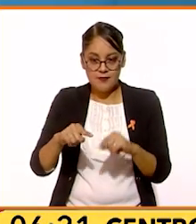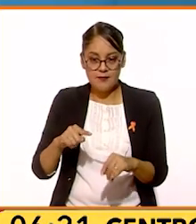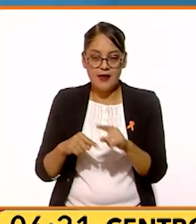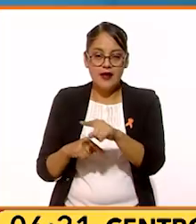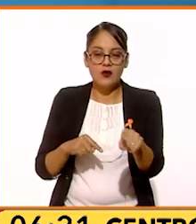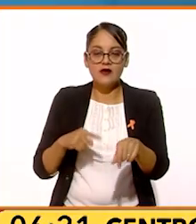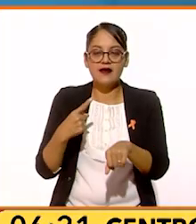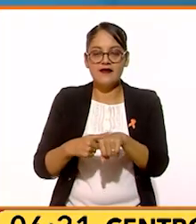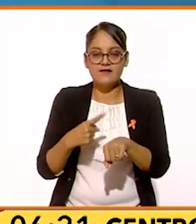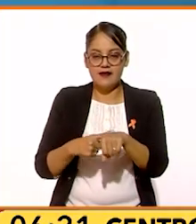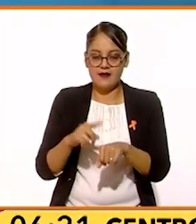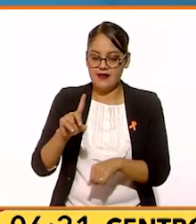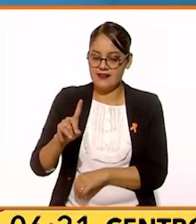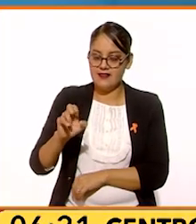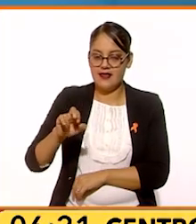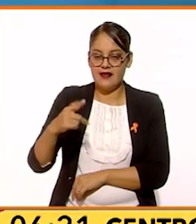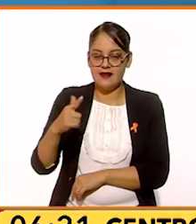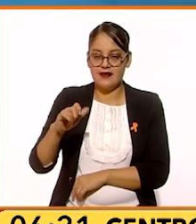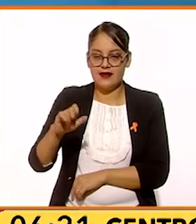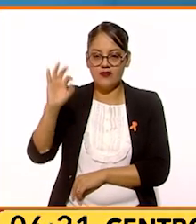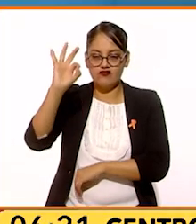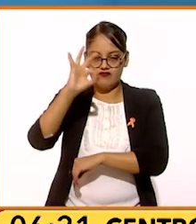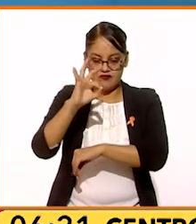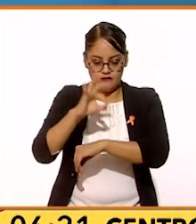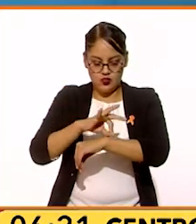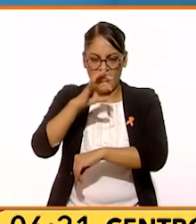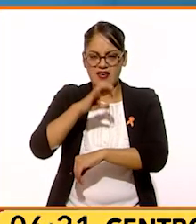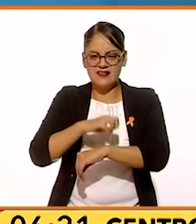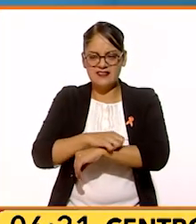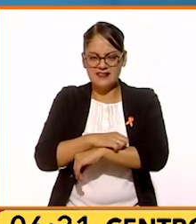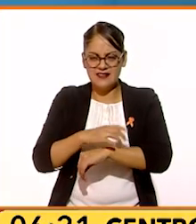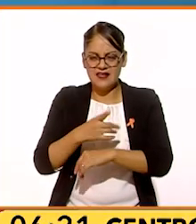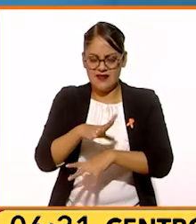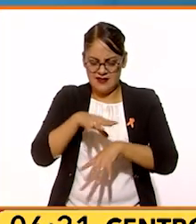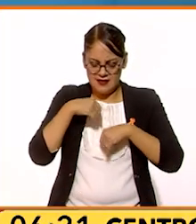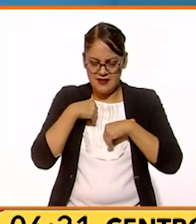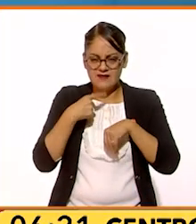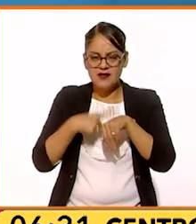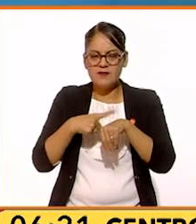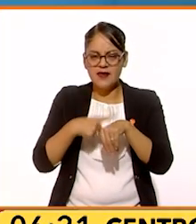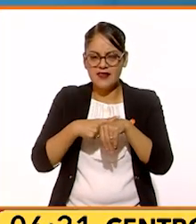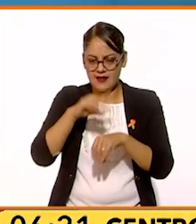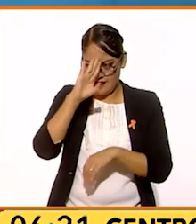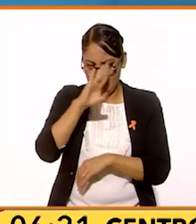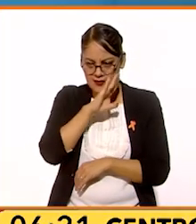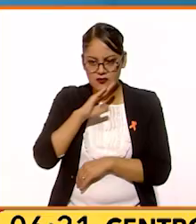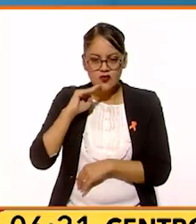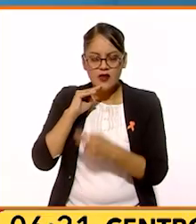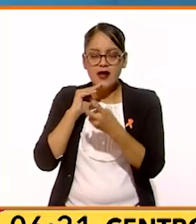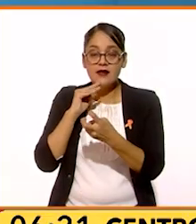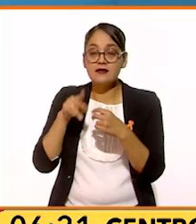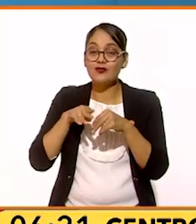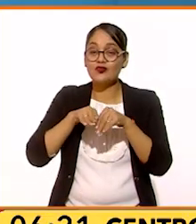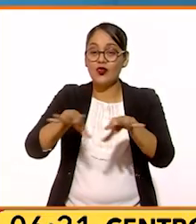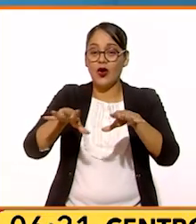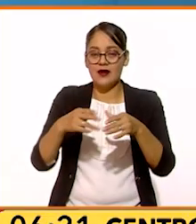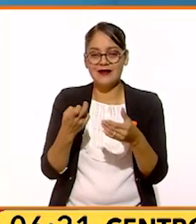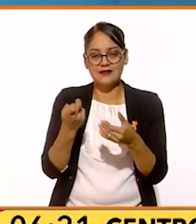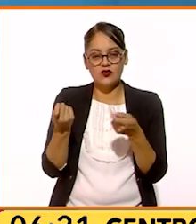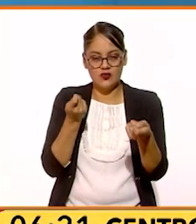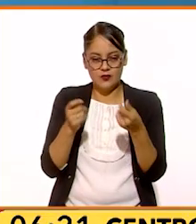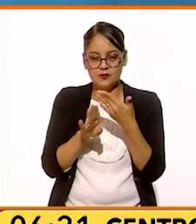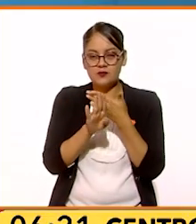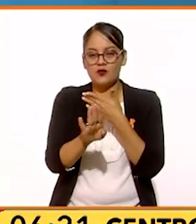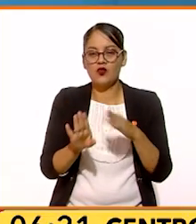del dengue, una situación pues que sabemos de pronto se ha extendido, pero hay buenas noticias, particularmente pues en